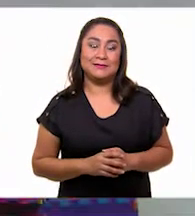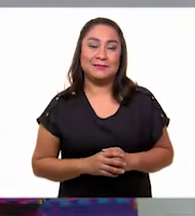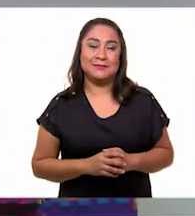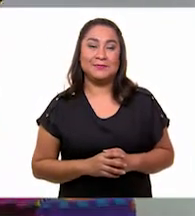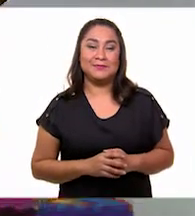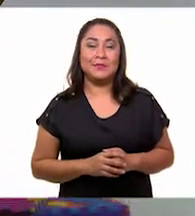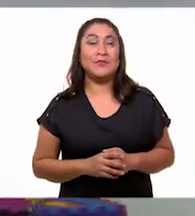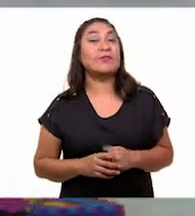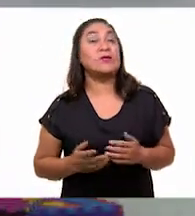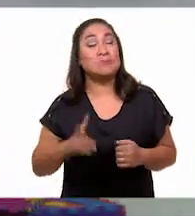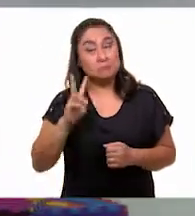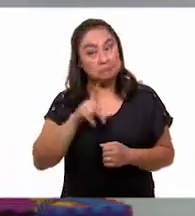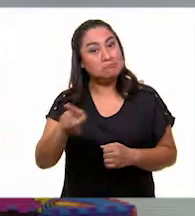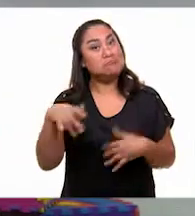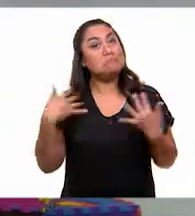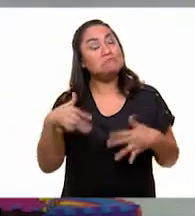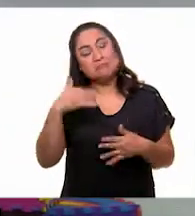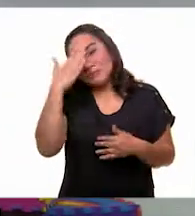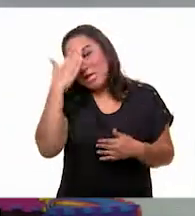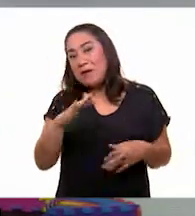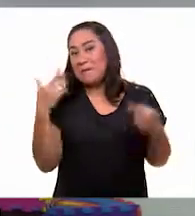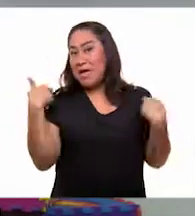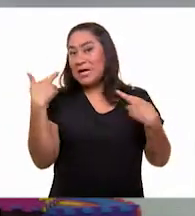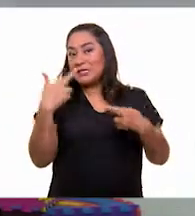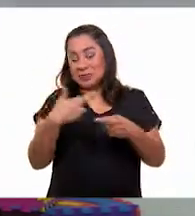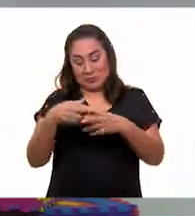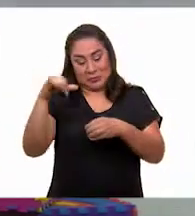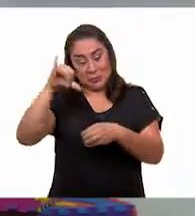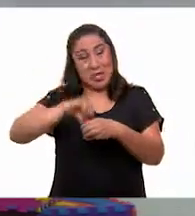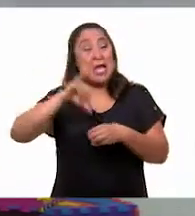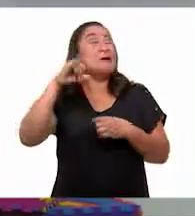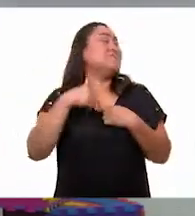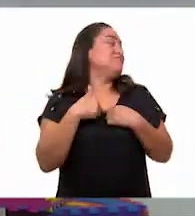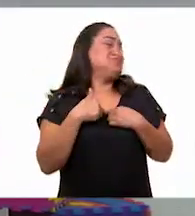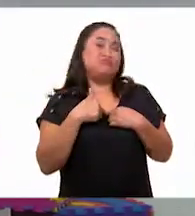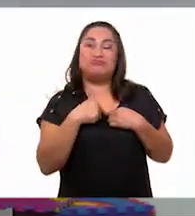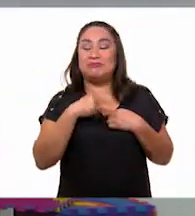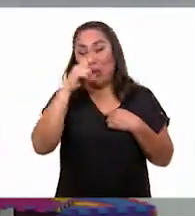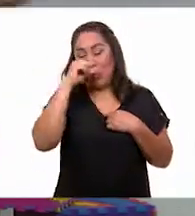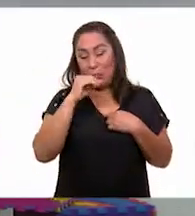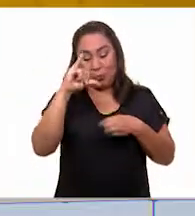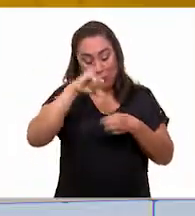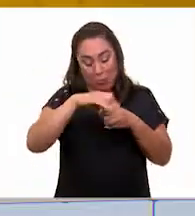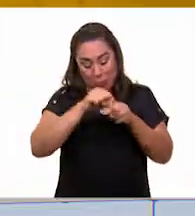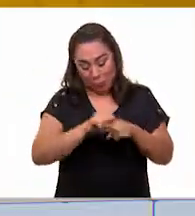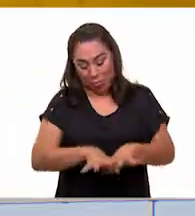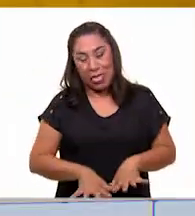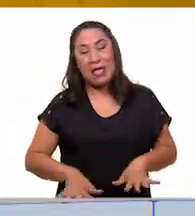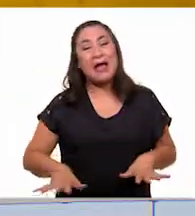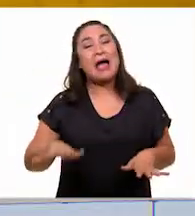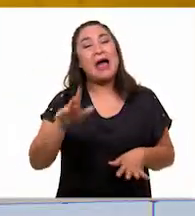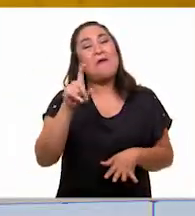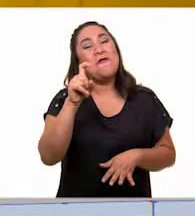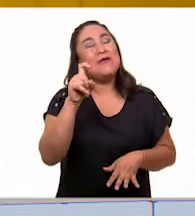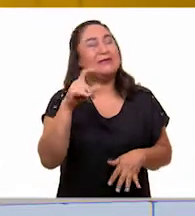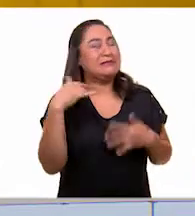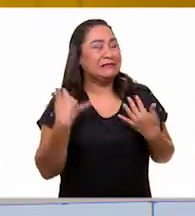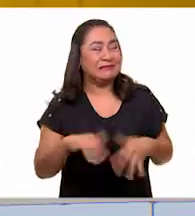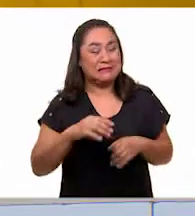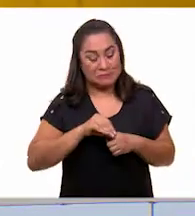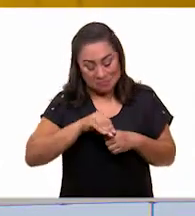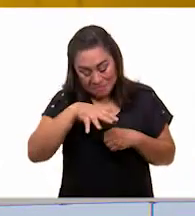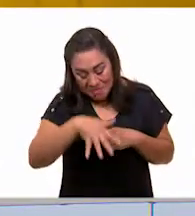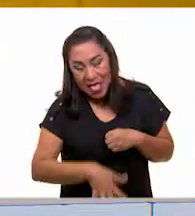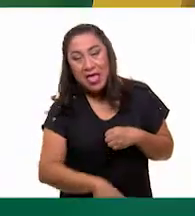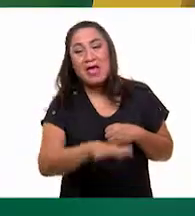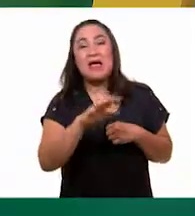No, pero la verdad lo hace muy bien la maestra Angie, ¿verdad? A mí se me caería todo el agua y ya estaría en la mesa, en